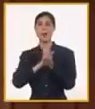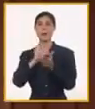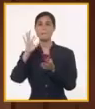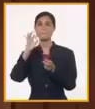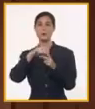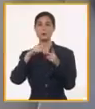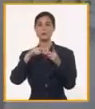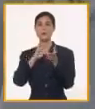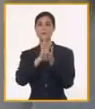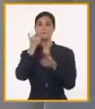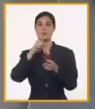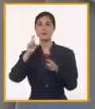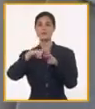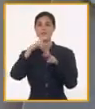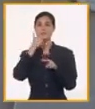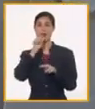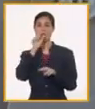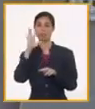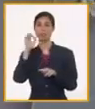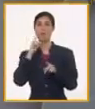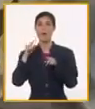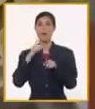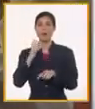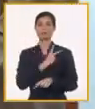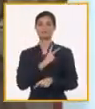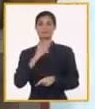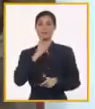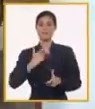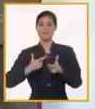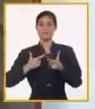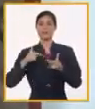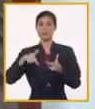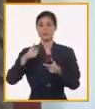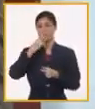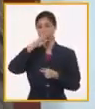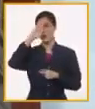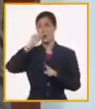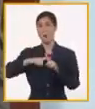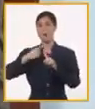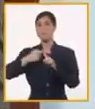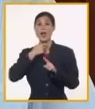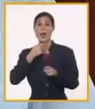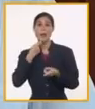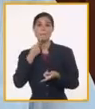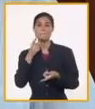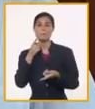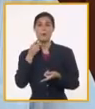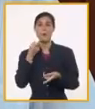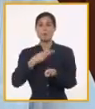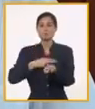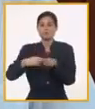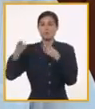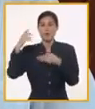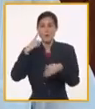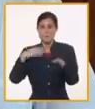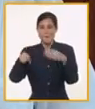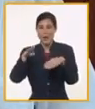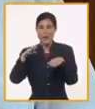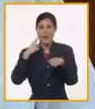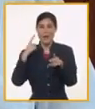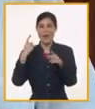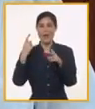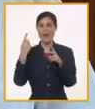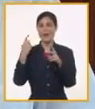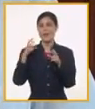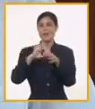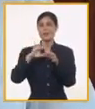de Héroe de la República de Cuba y la Orden Playa Girón. En el acto celebrado este lunes 11 de marzo, en el